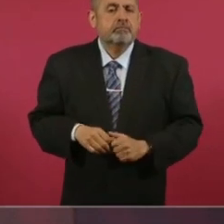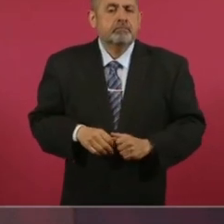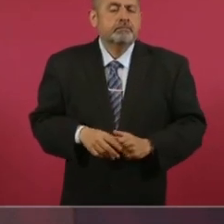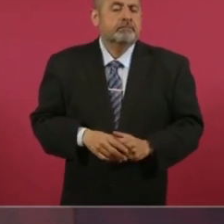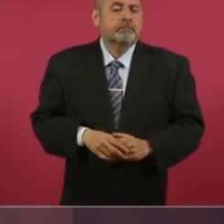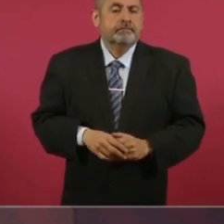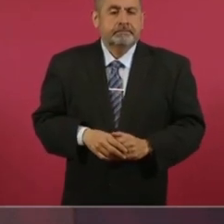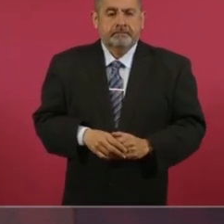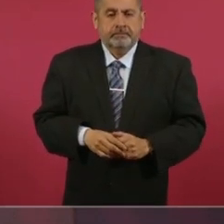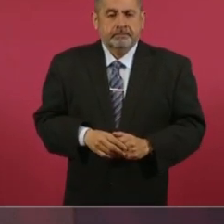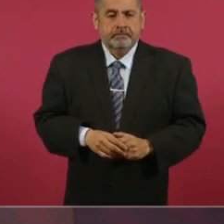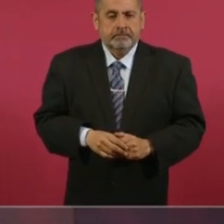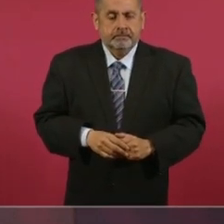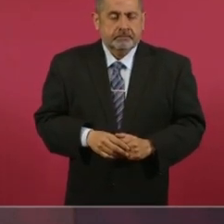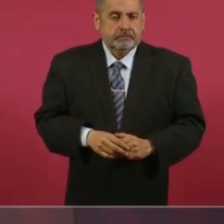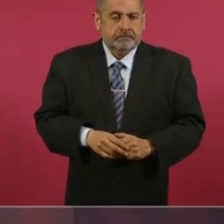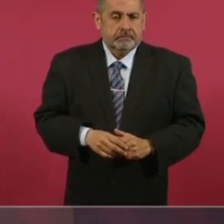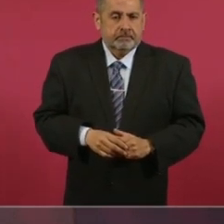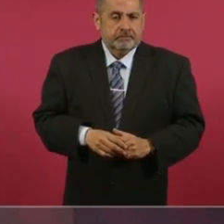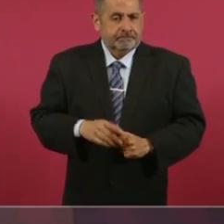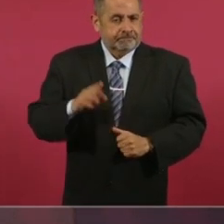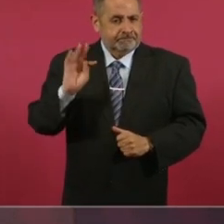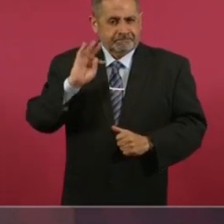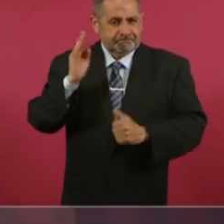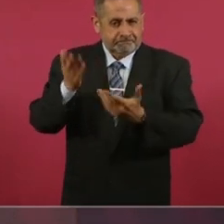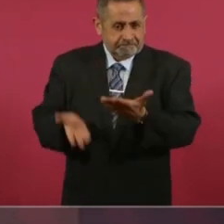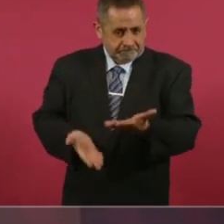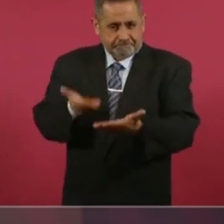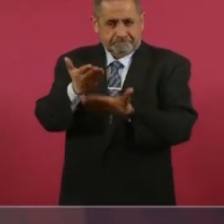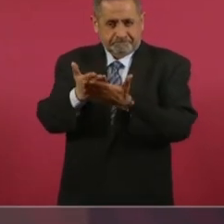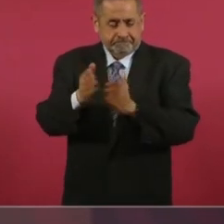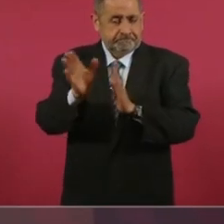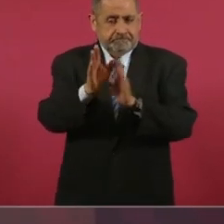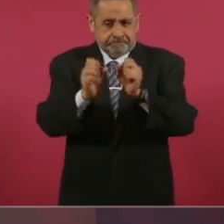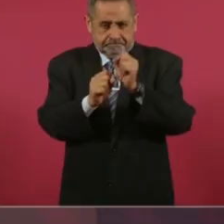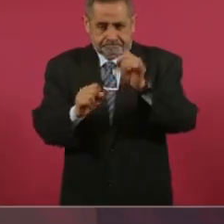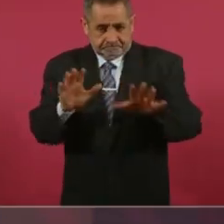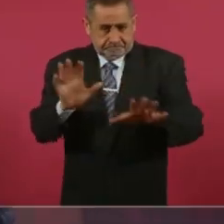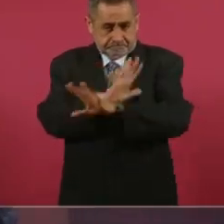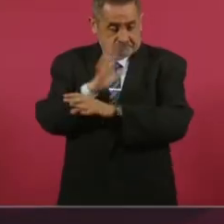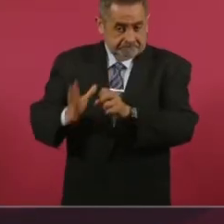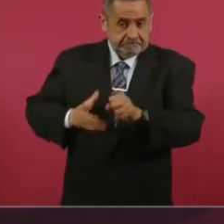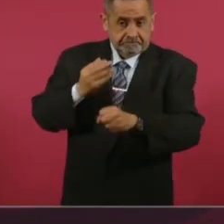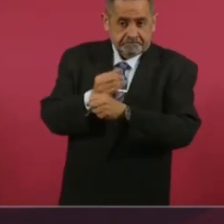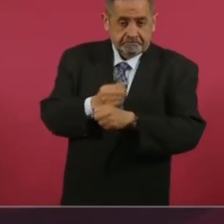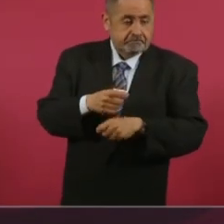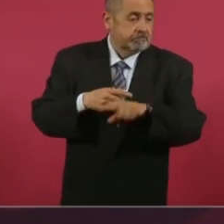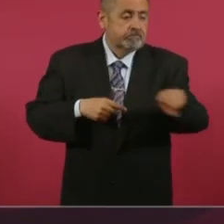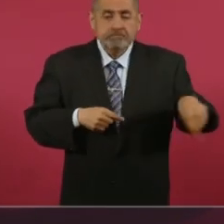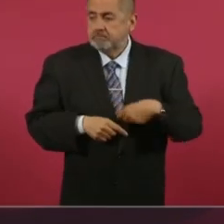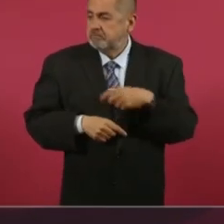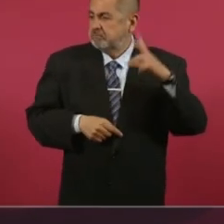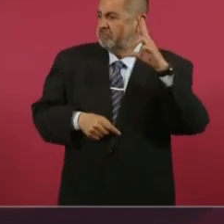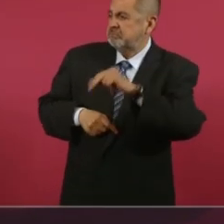Porque cuando se quiere hacer una reforma constitucional, bloquean.